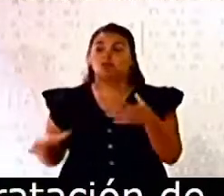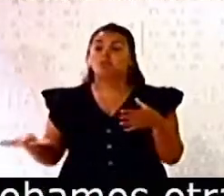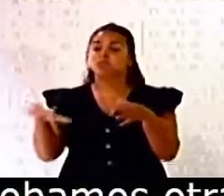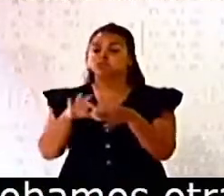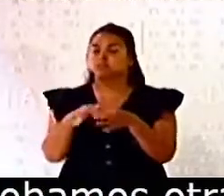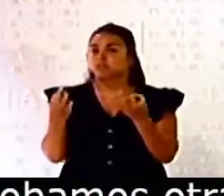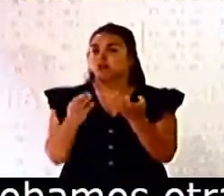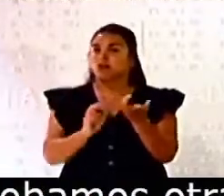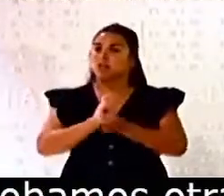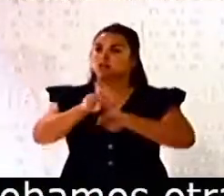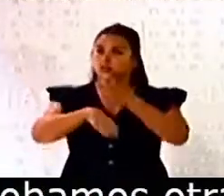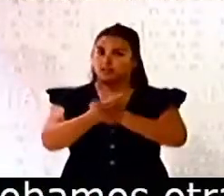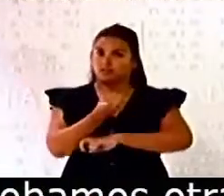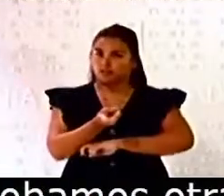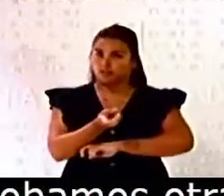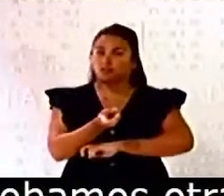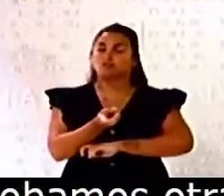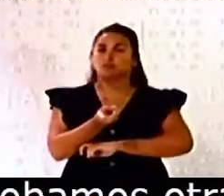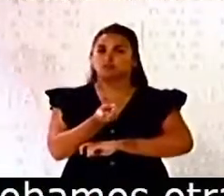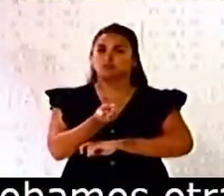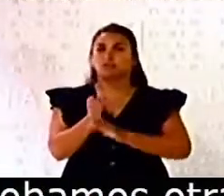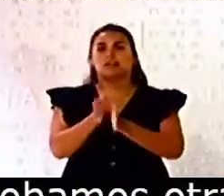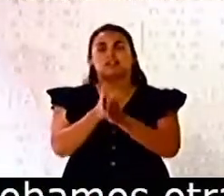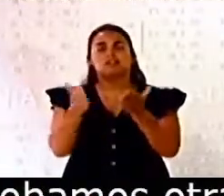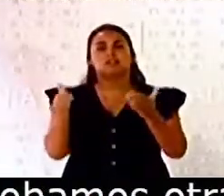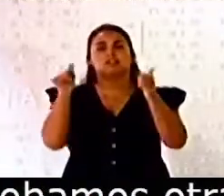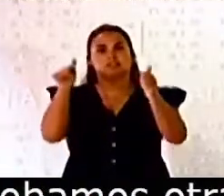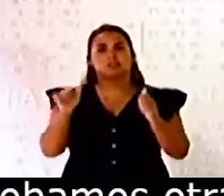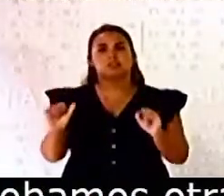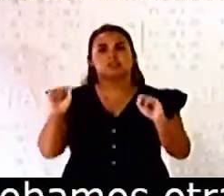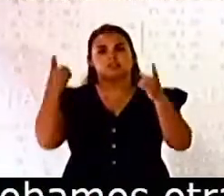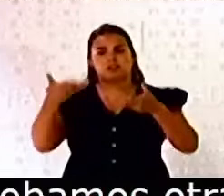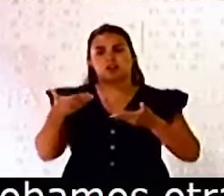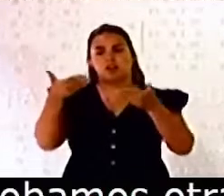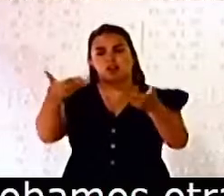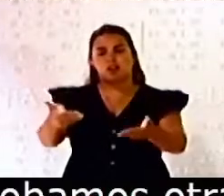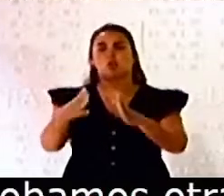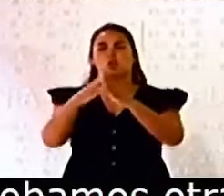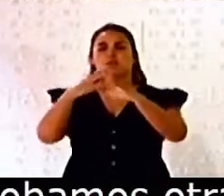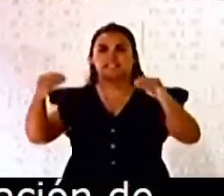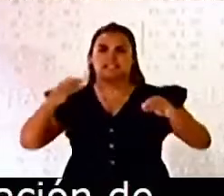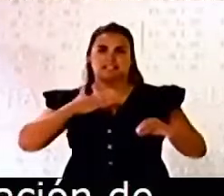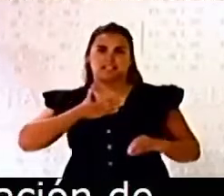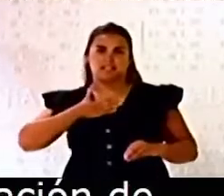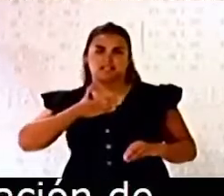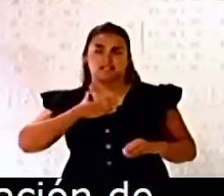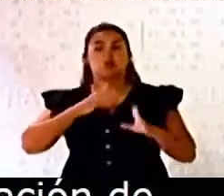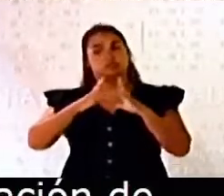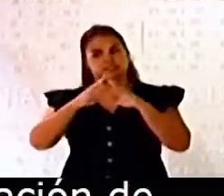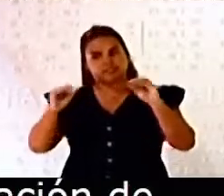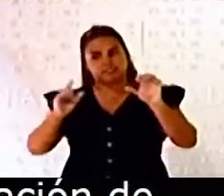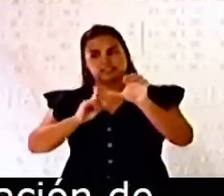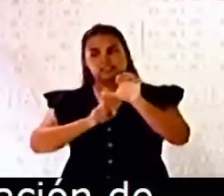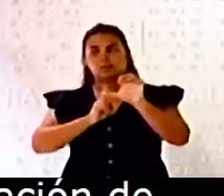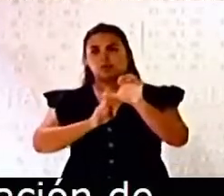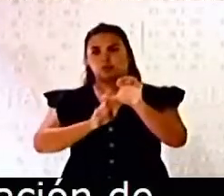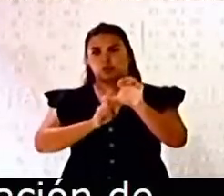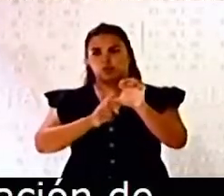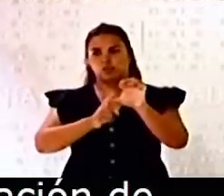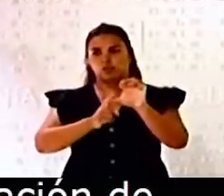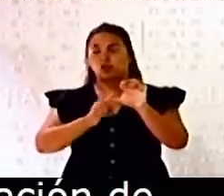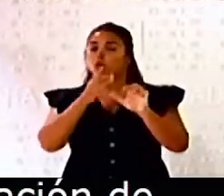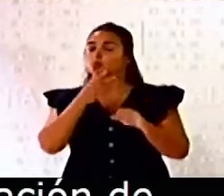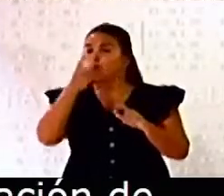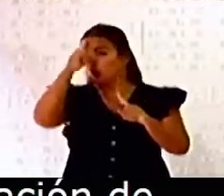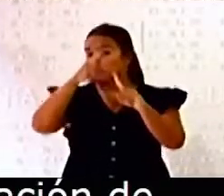la actualización del catálogo de titulaciones oficiales que oferta nuestra universidad, la Universidad de Extremadura, con dos